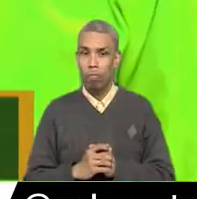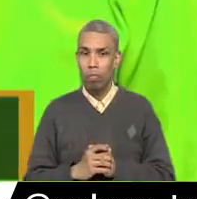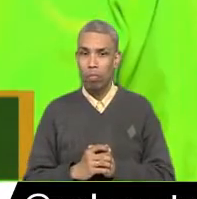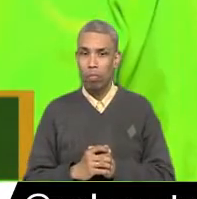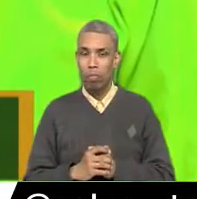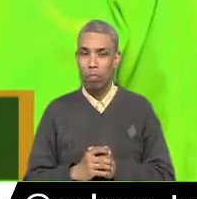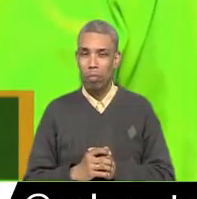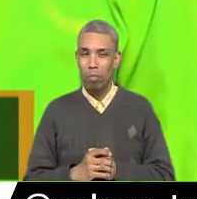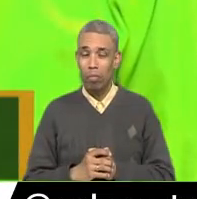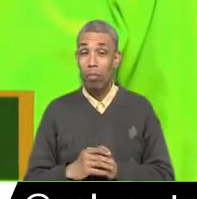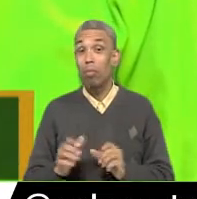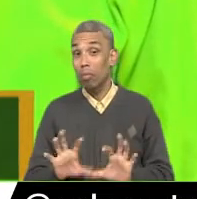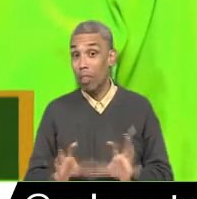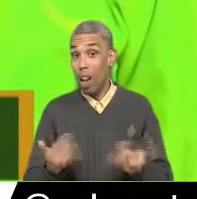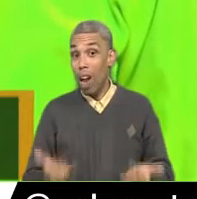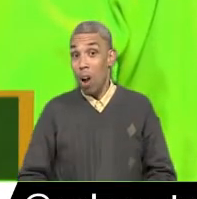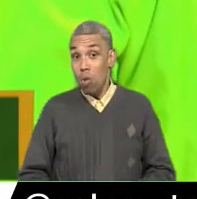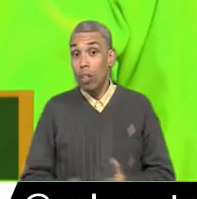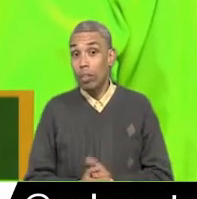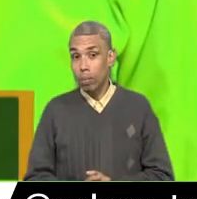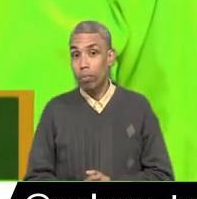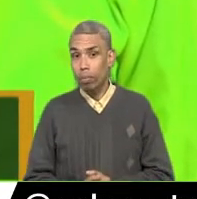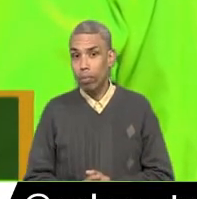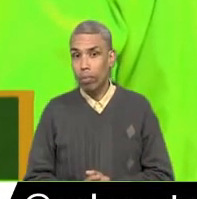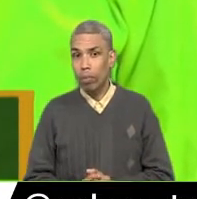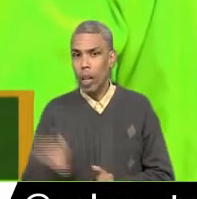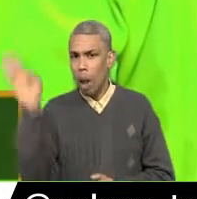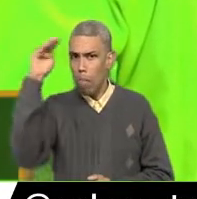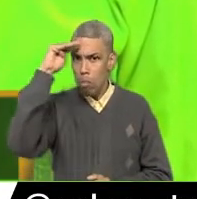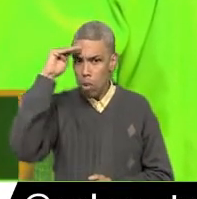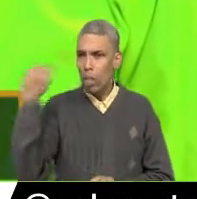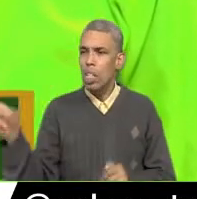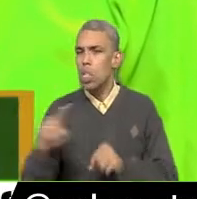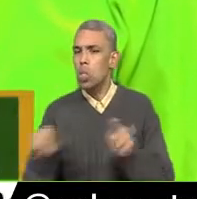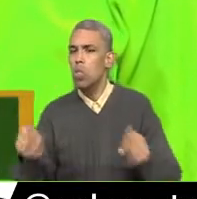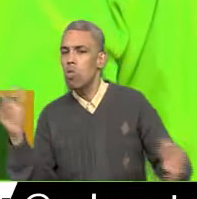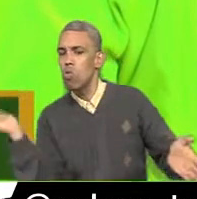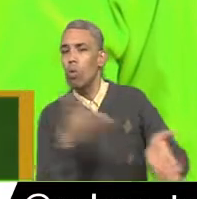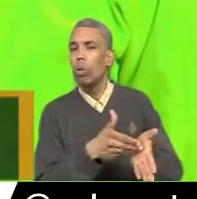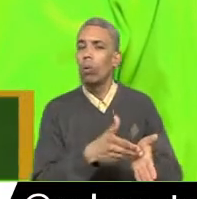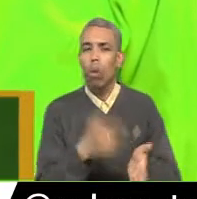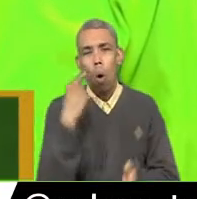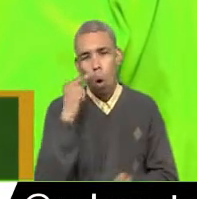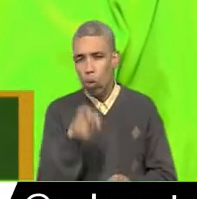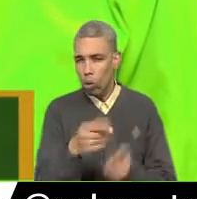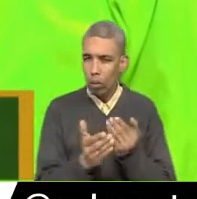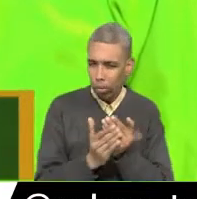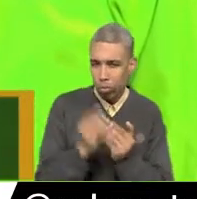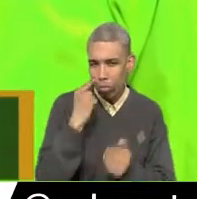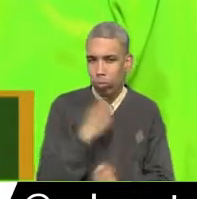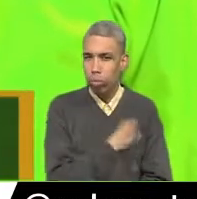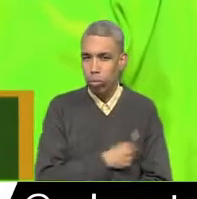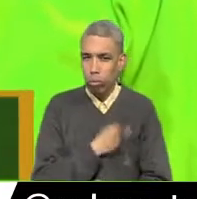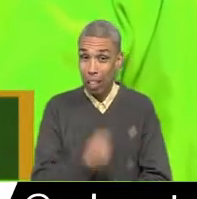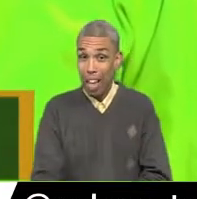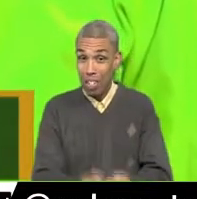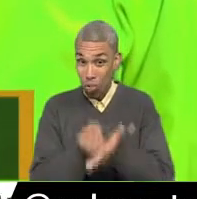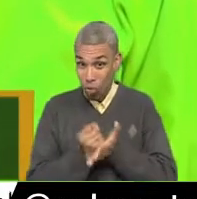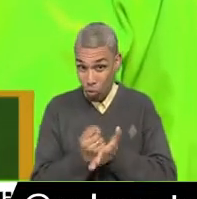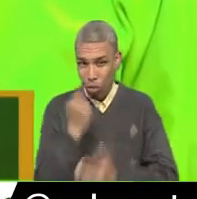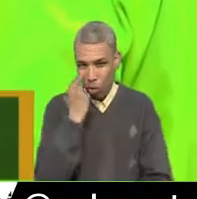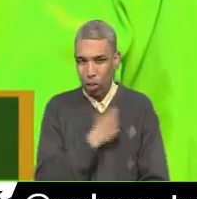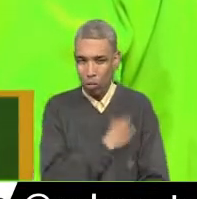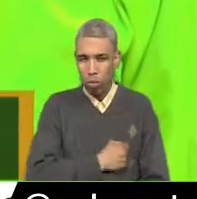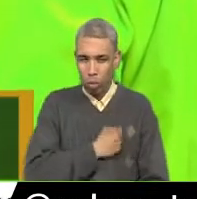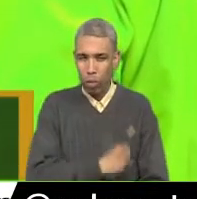hechos delictivos que vienen sucediendo contra nuestros hombres y hacemos una invitación a que nos informen, a que tengan pendiente de que